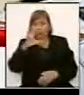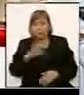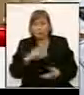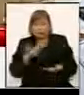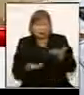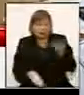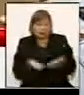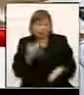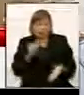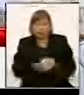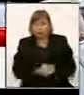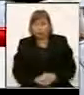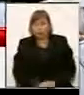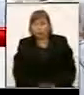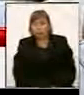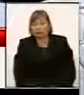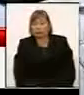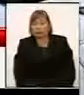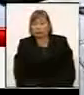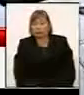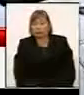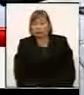repente